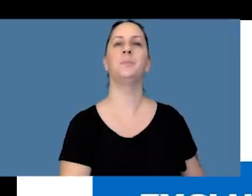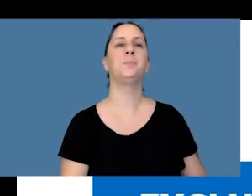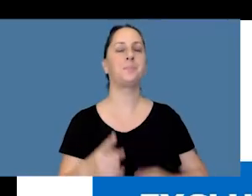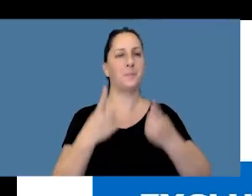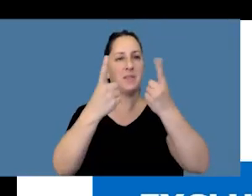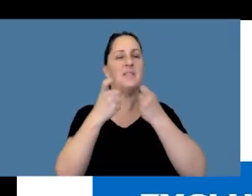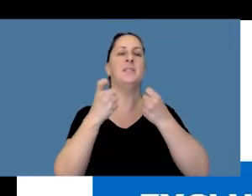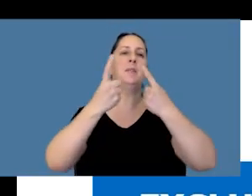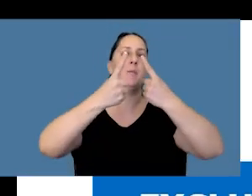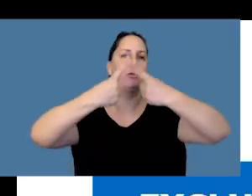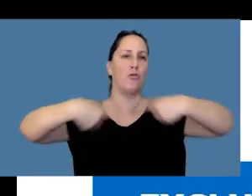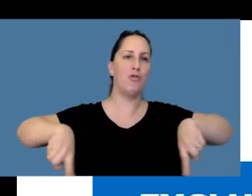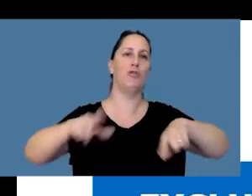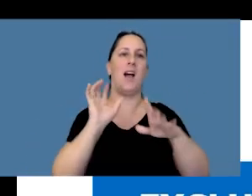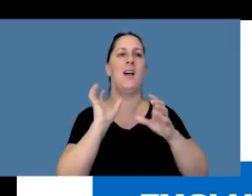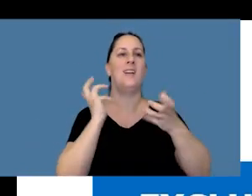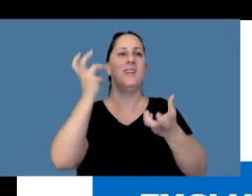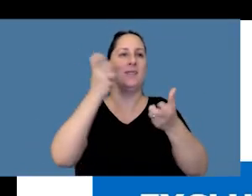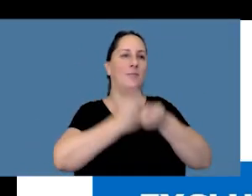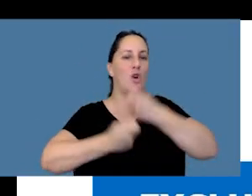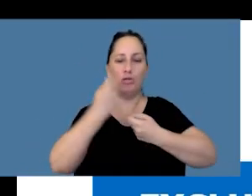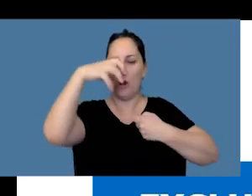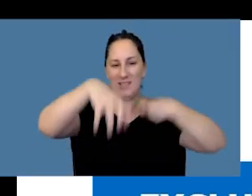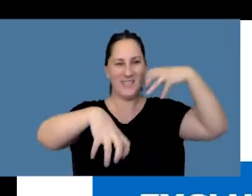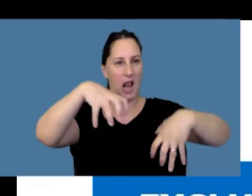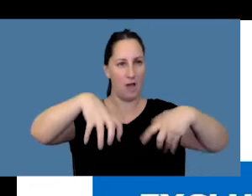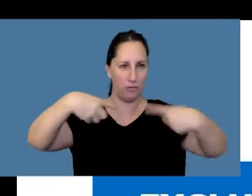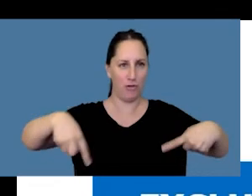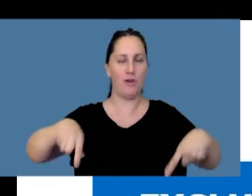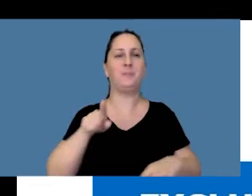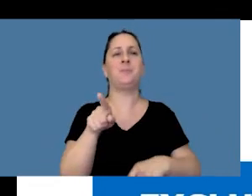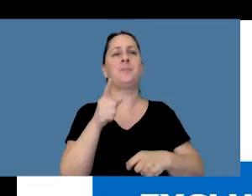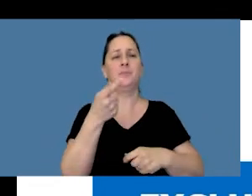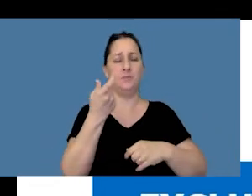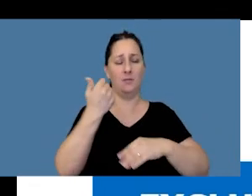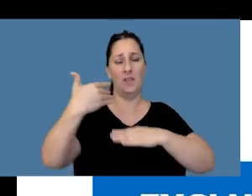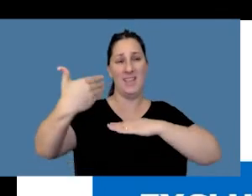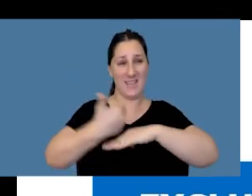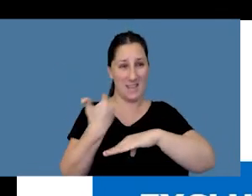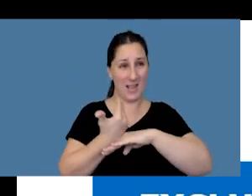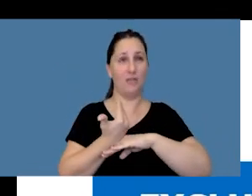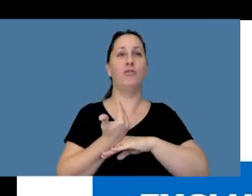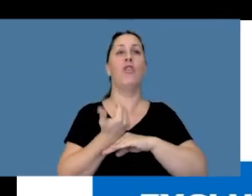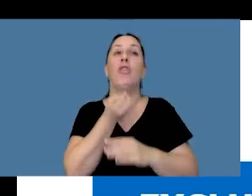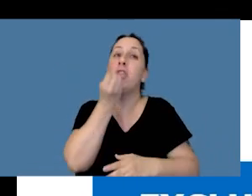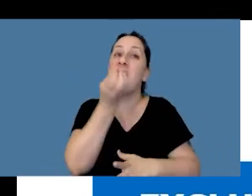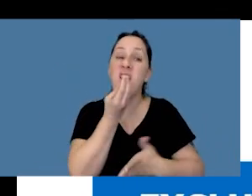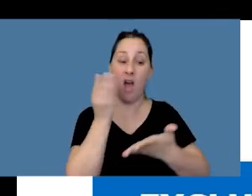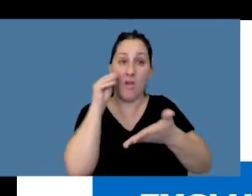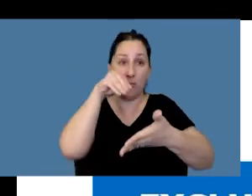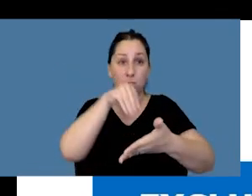demás. Con lo cual, cuando, digamos, el nivel de ingresos obtenidos declarados no